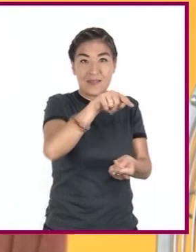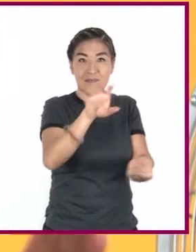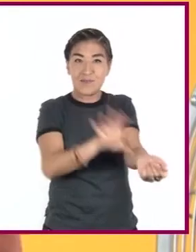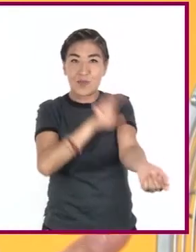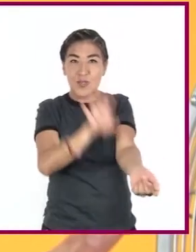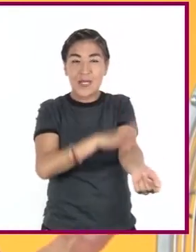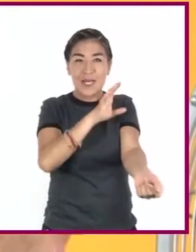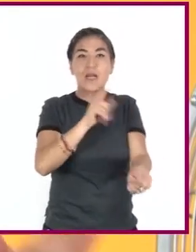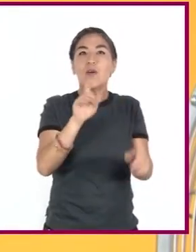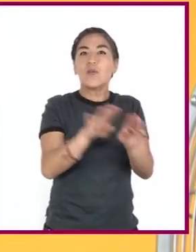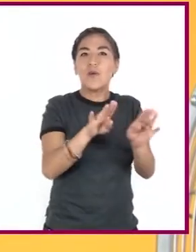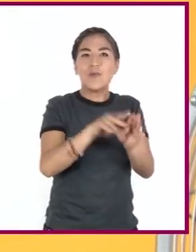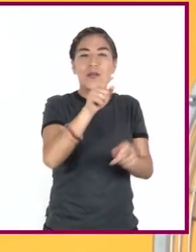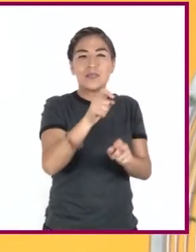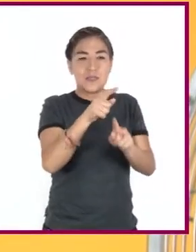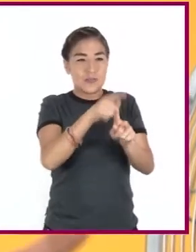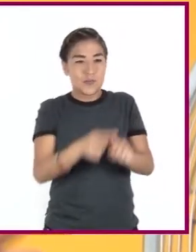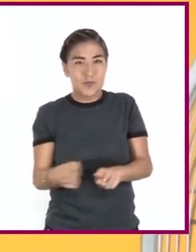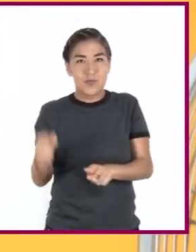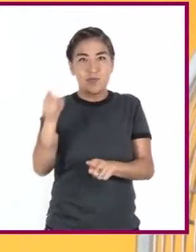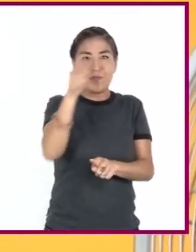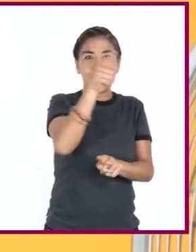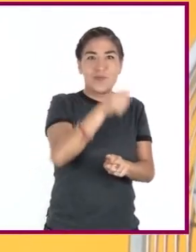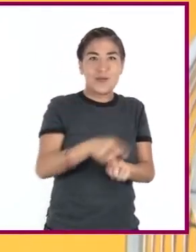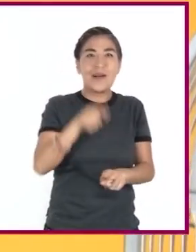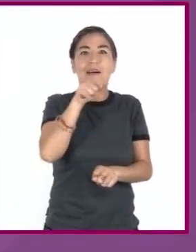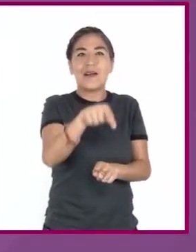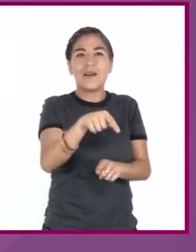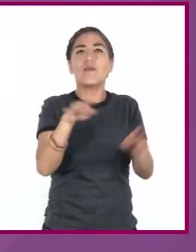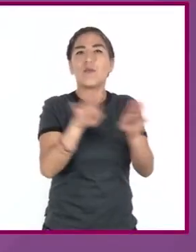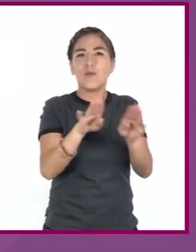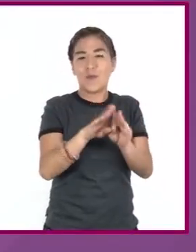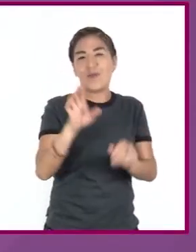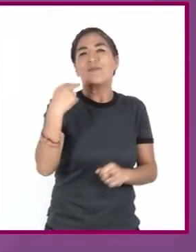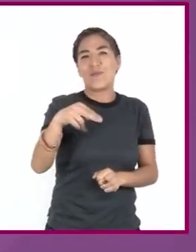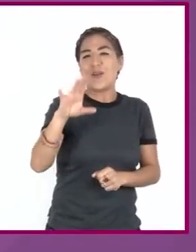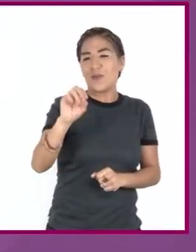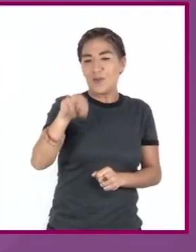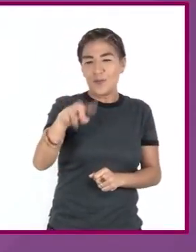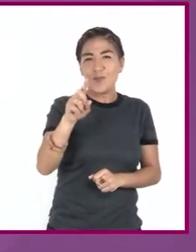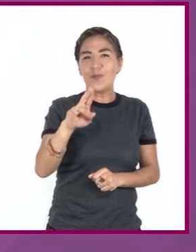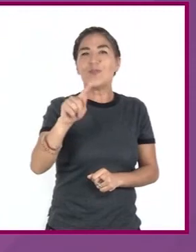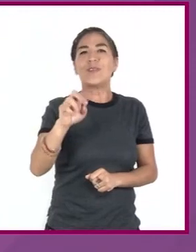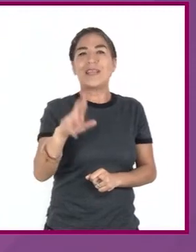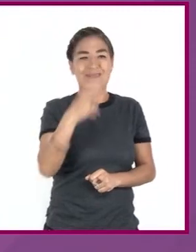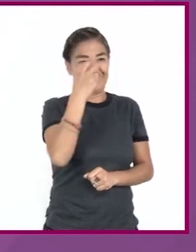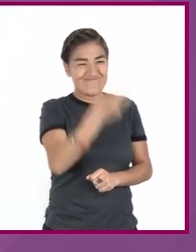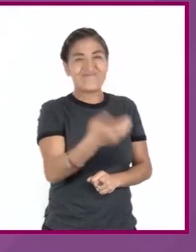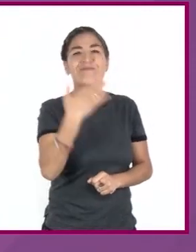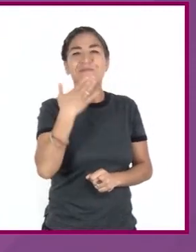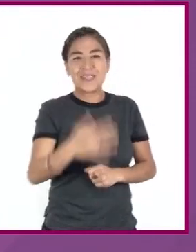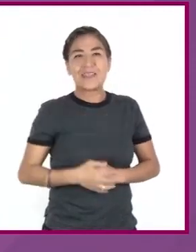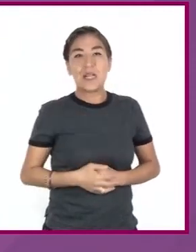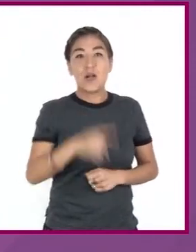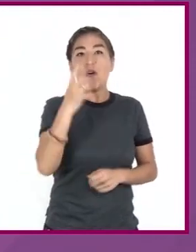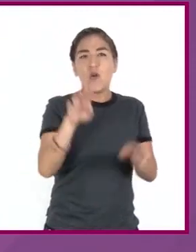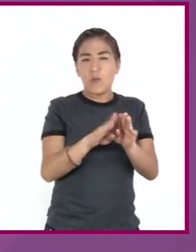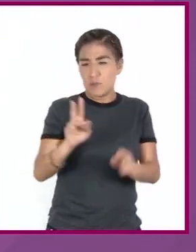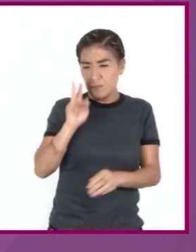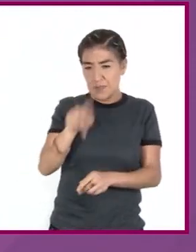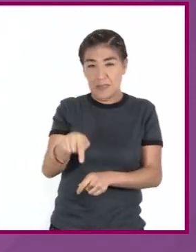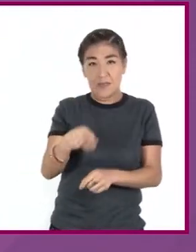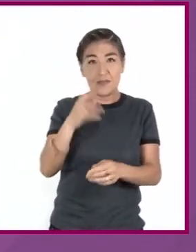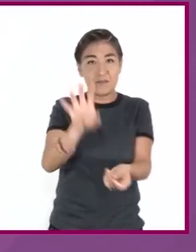magnético inducía una corriente eléctrica en un conductor. Exactamente. Y este efecto no solo se observaba con